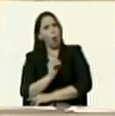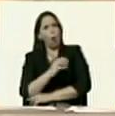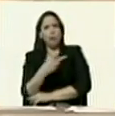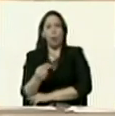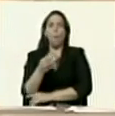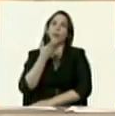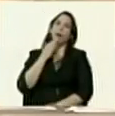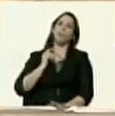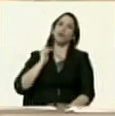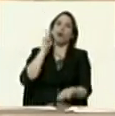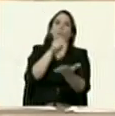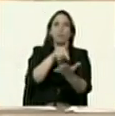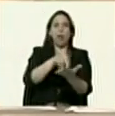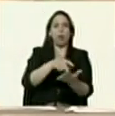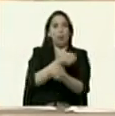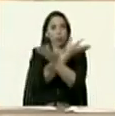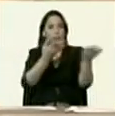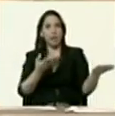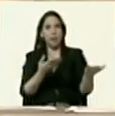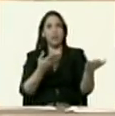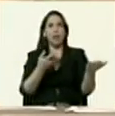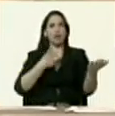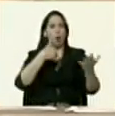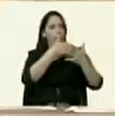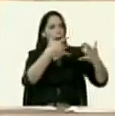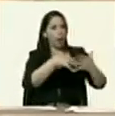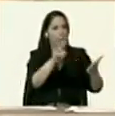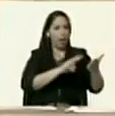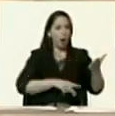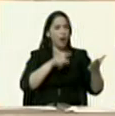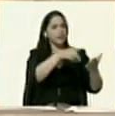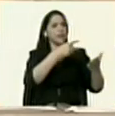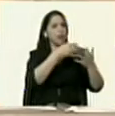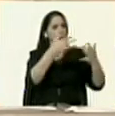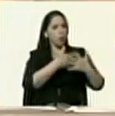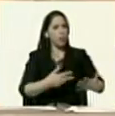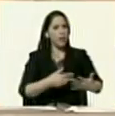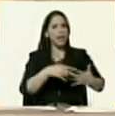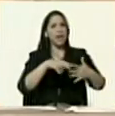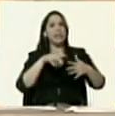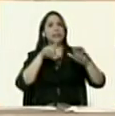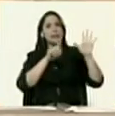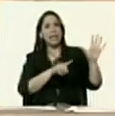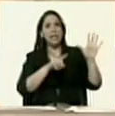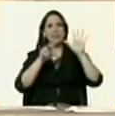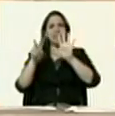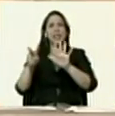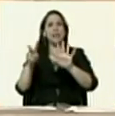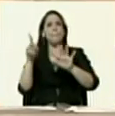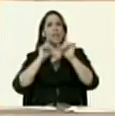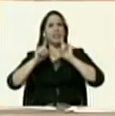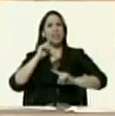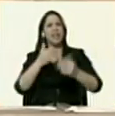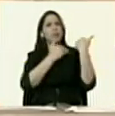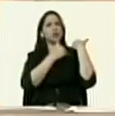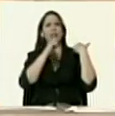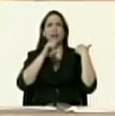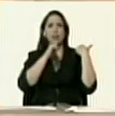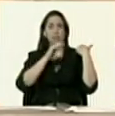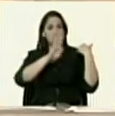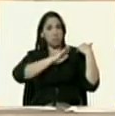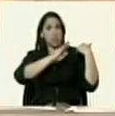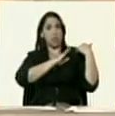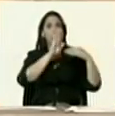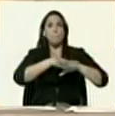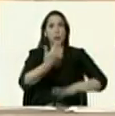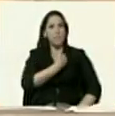vengo aquí con ustedes y le leo este documento, y este documento dice 6, 7 mentiras, ¿responsabilidad de quién? ¿Mía? Porque